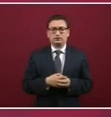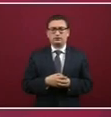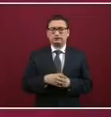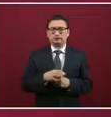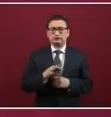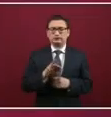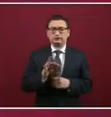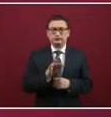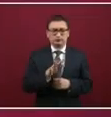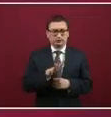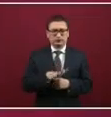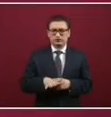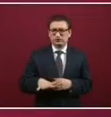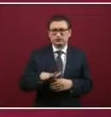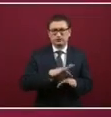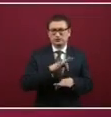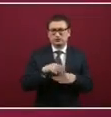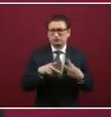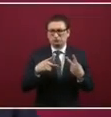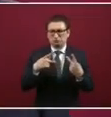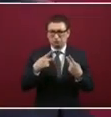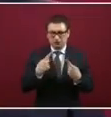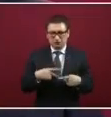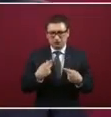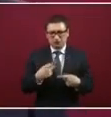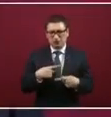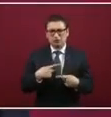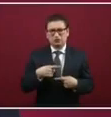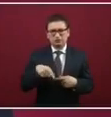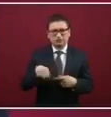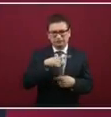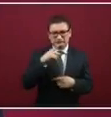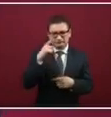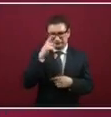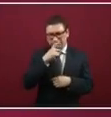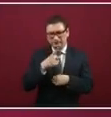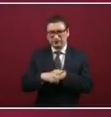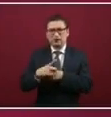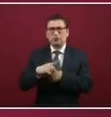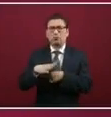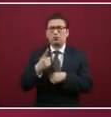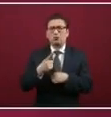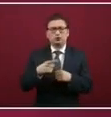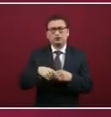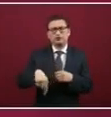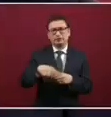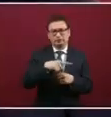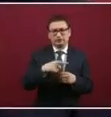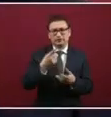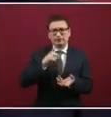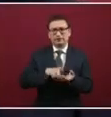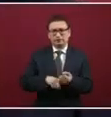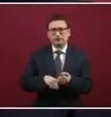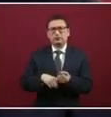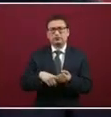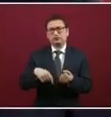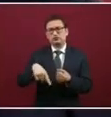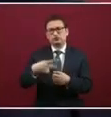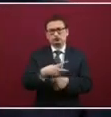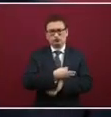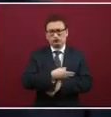aun cuando hubo mucha desintegración familiar en el periodo neoliberal, fue